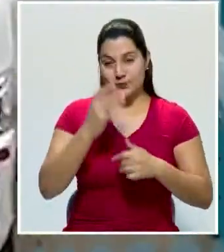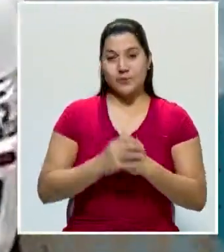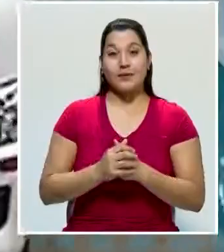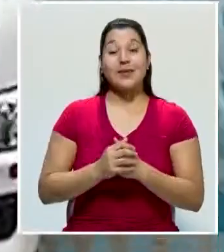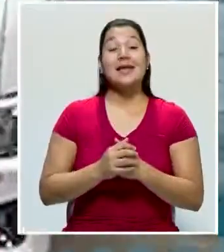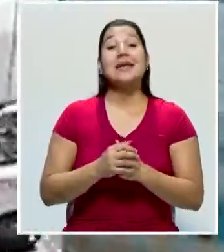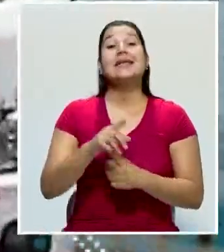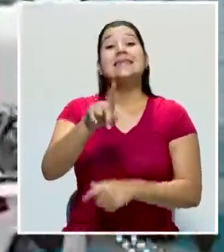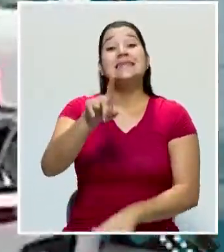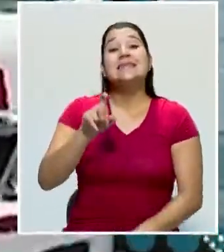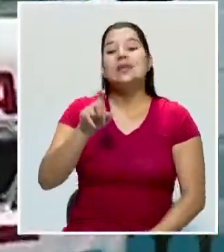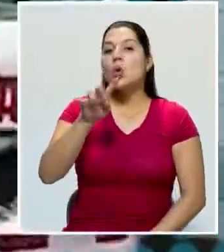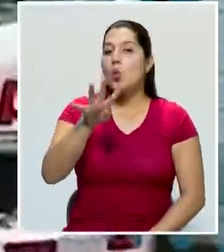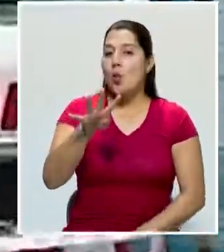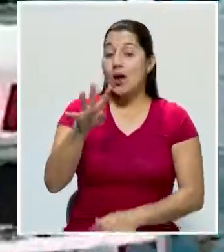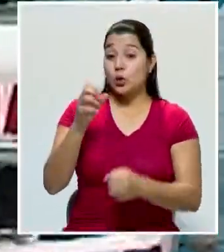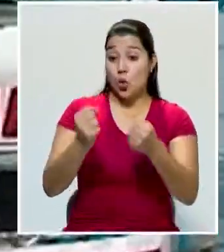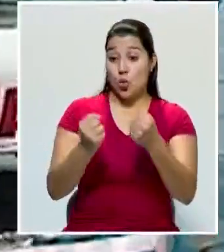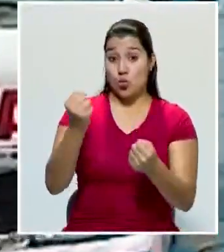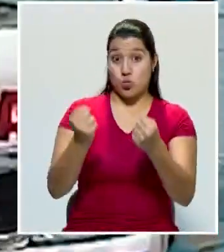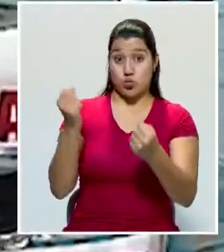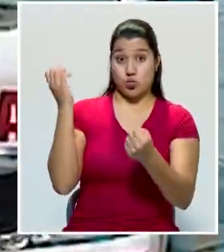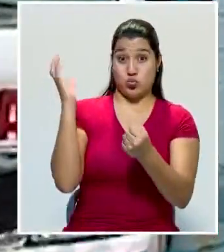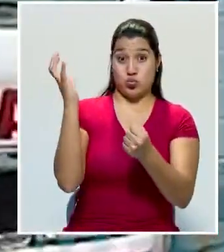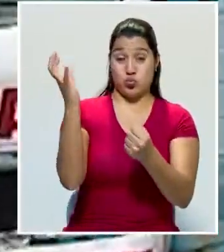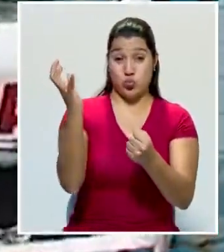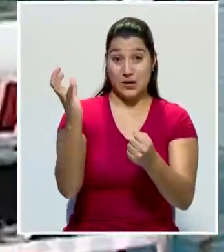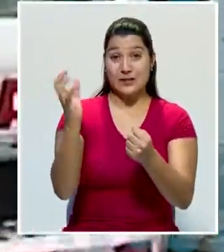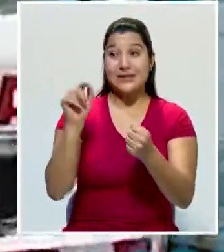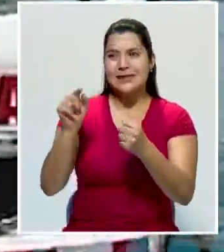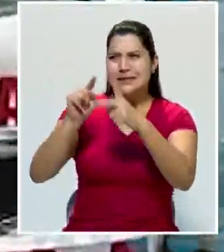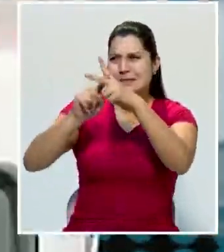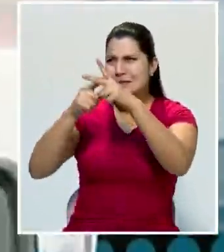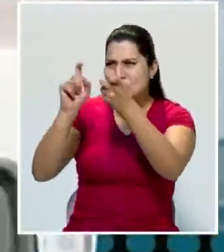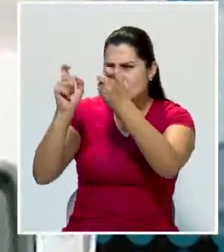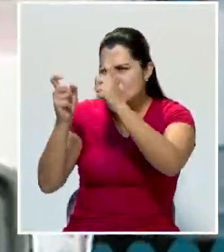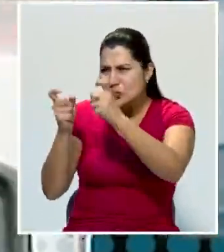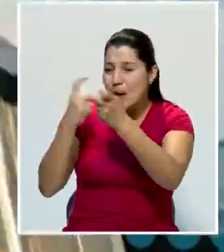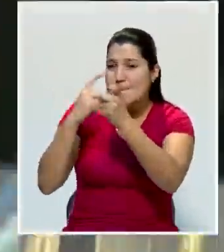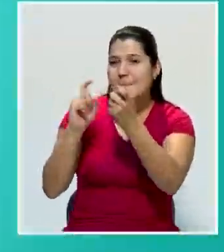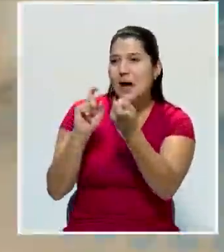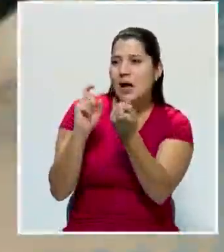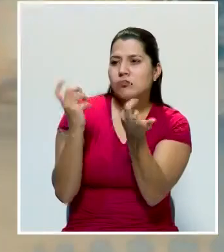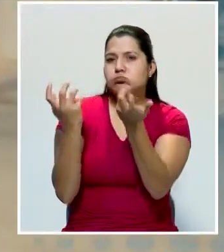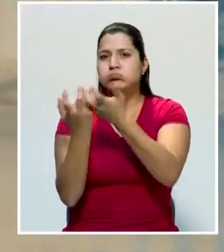104 ambulancias en todo el país serán adaptadas para el traslado de pacientes con COVID-19.